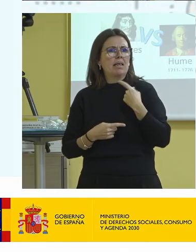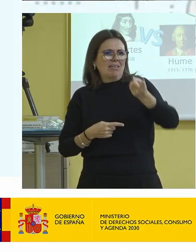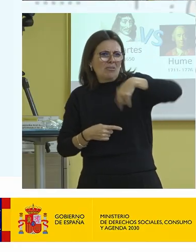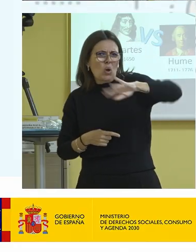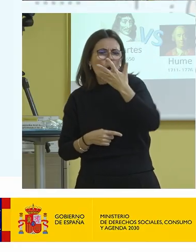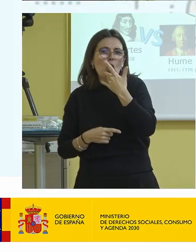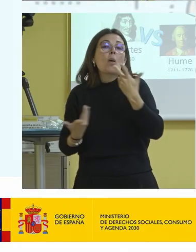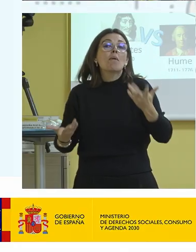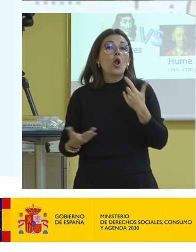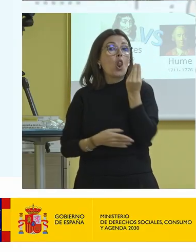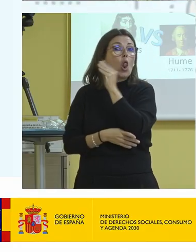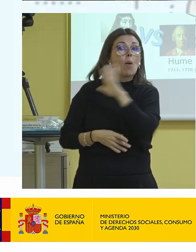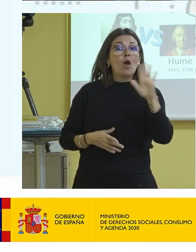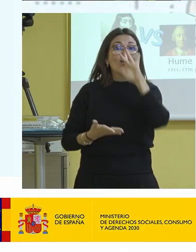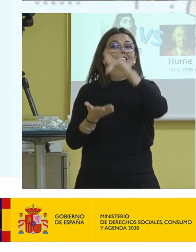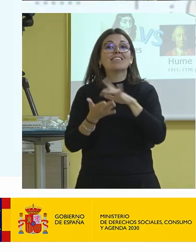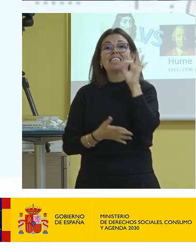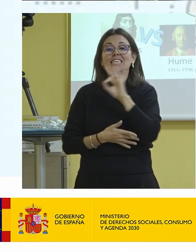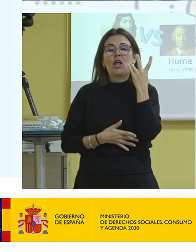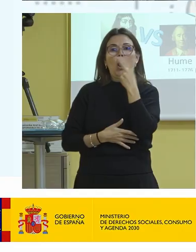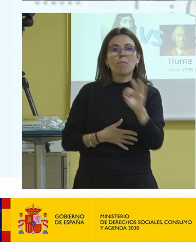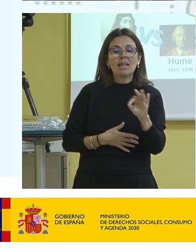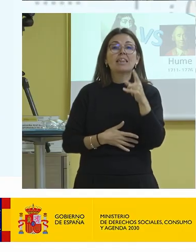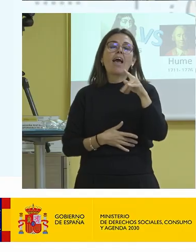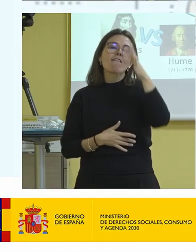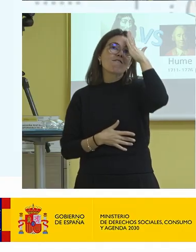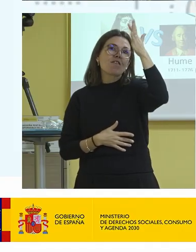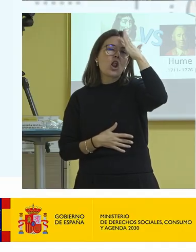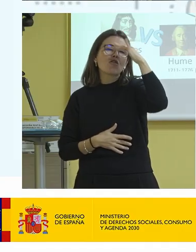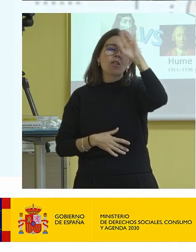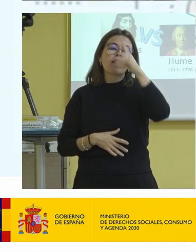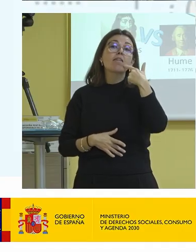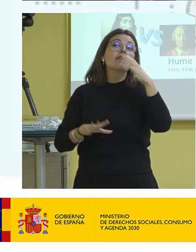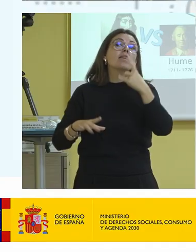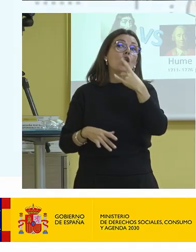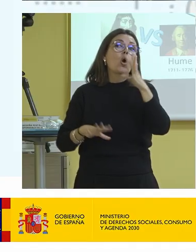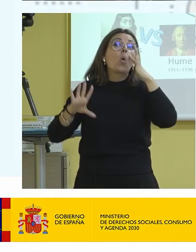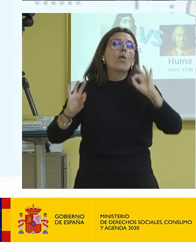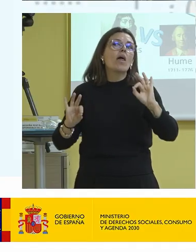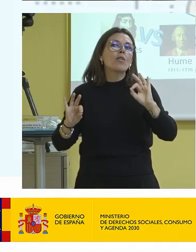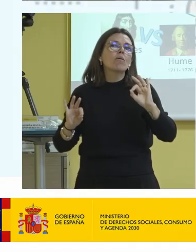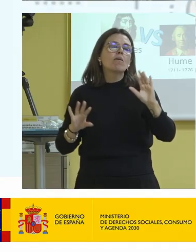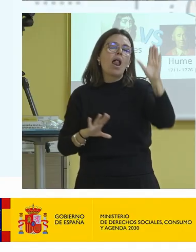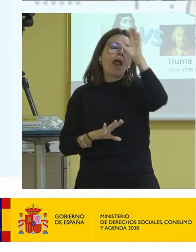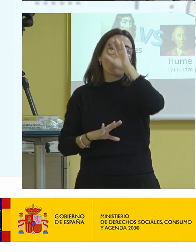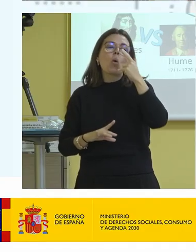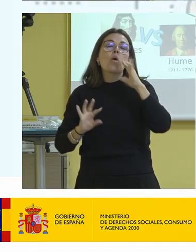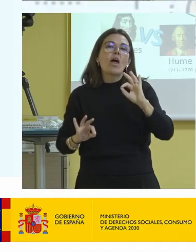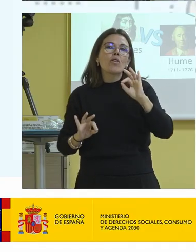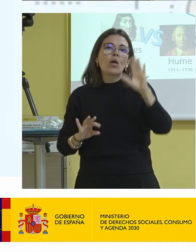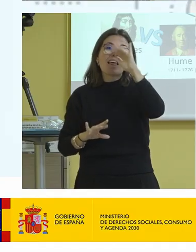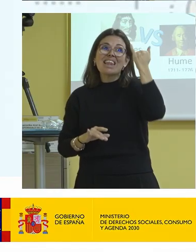sabéis. Pero lo guay fue cuando llegamos al siglo XX y los filósofos de la ciencia dijeron, cuidado, que la ciencia no es aséptica, que